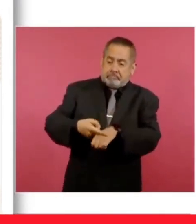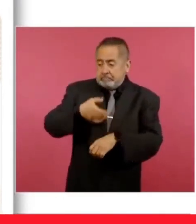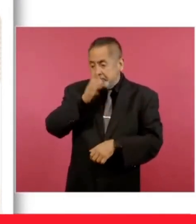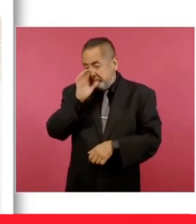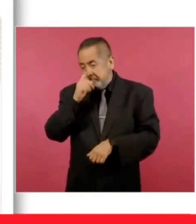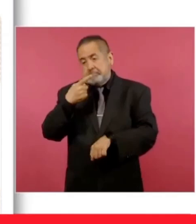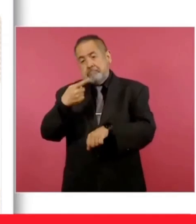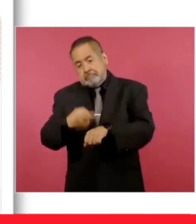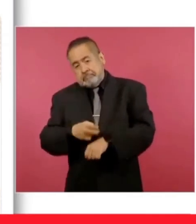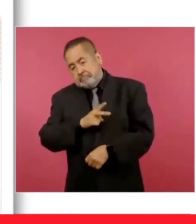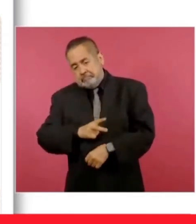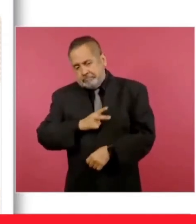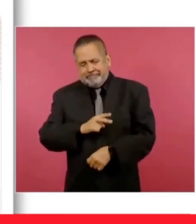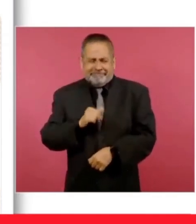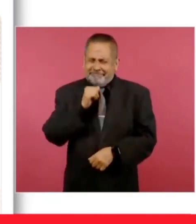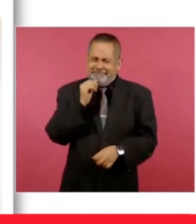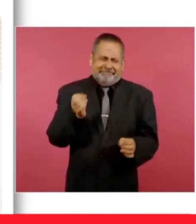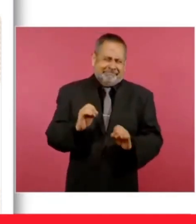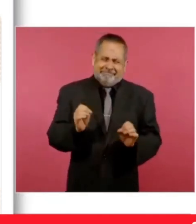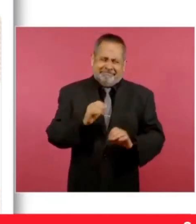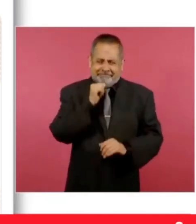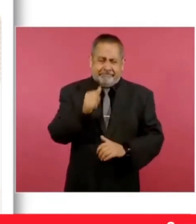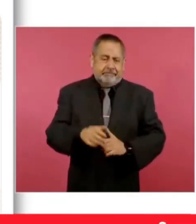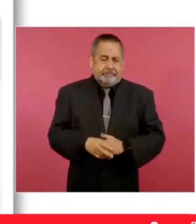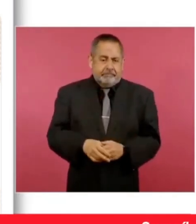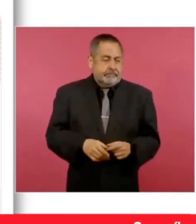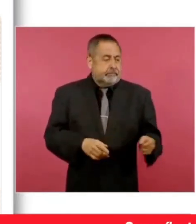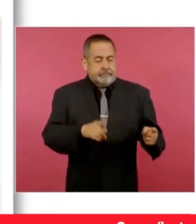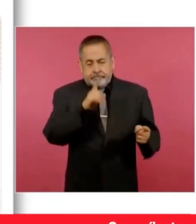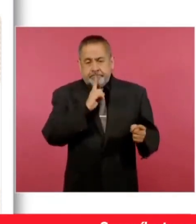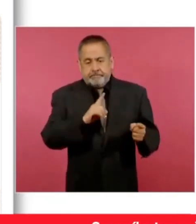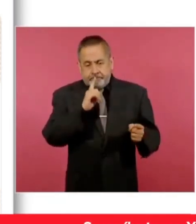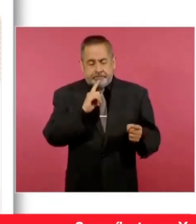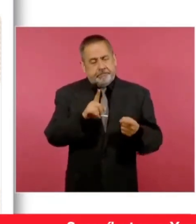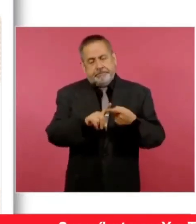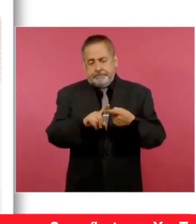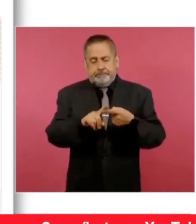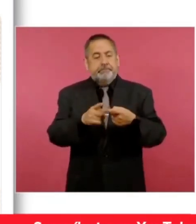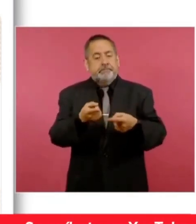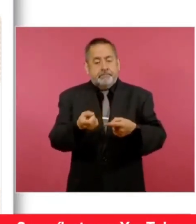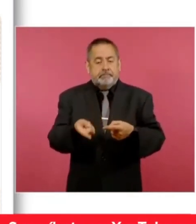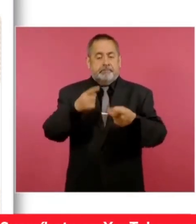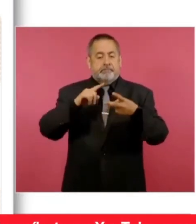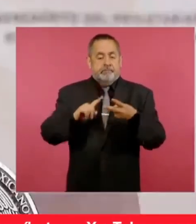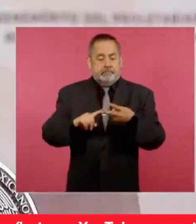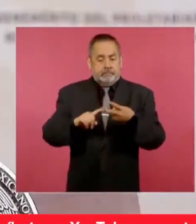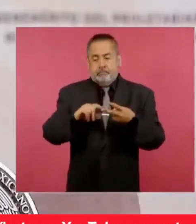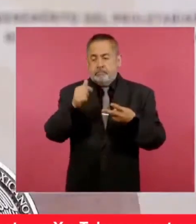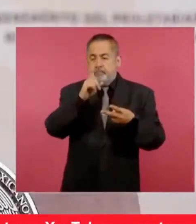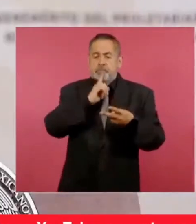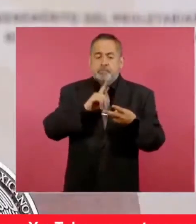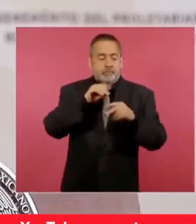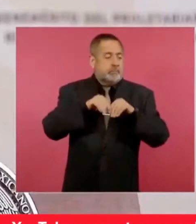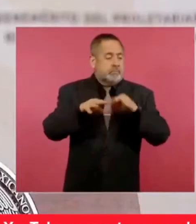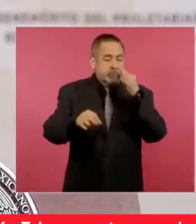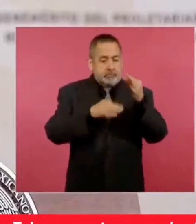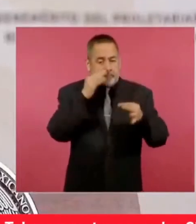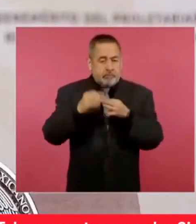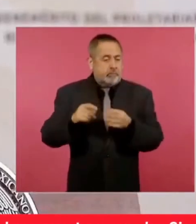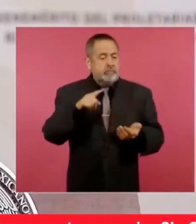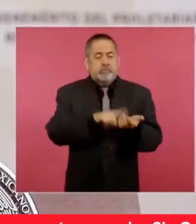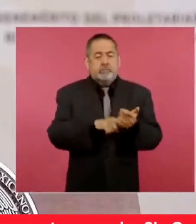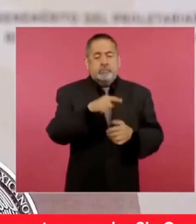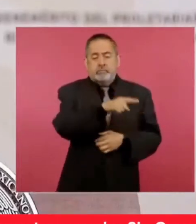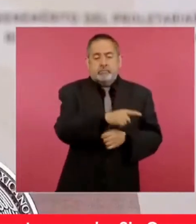agua. Hasta aquí esta mentira, pero no fue la única. Vamos con la segunda mentira, la difundió el Monero